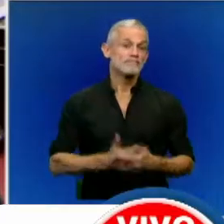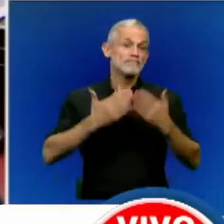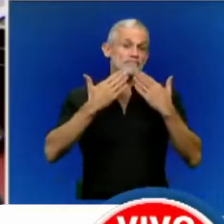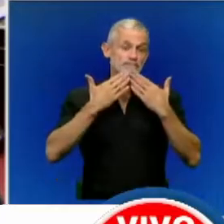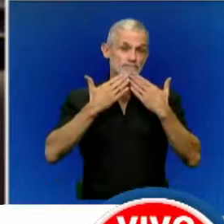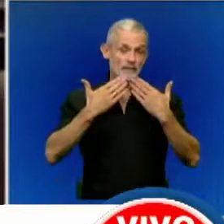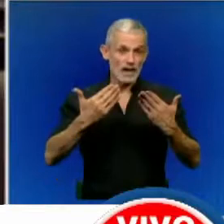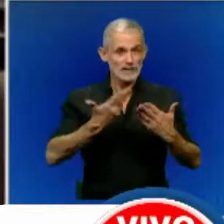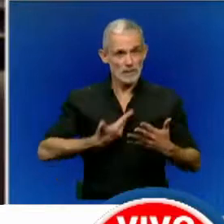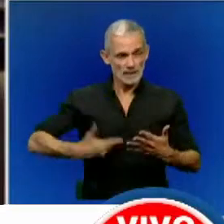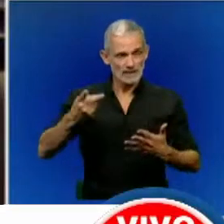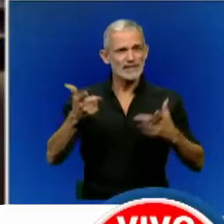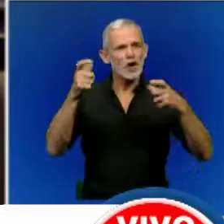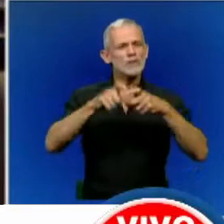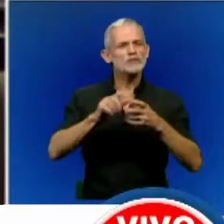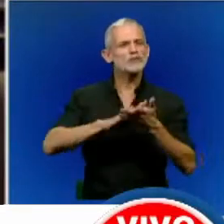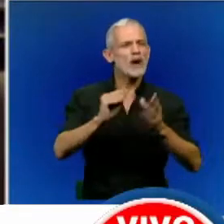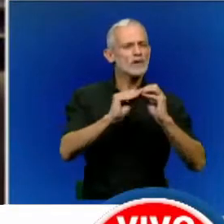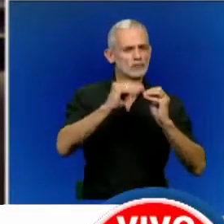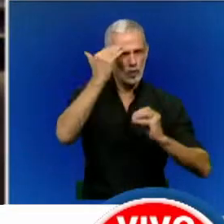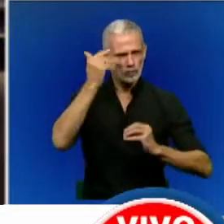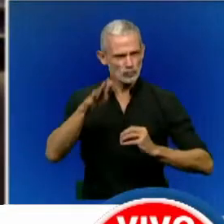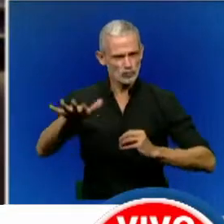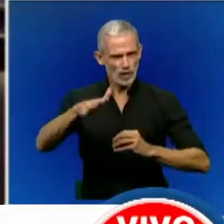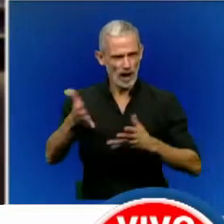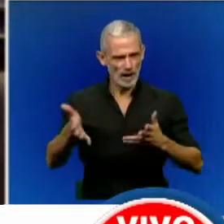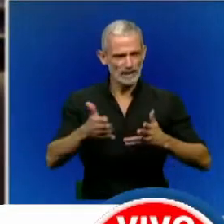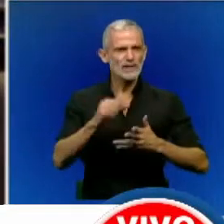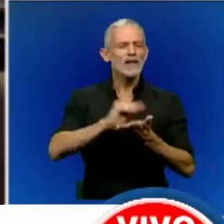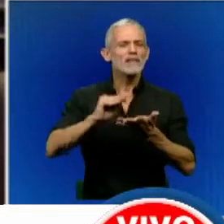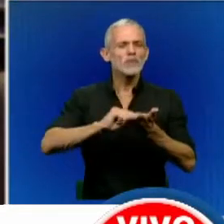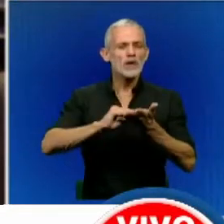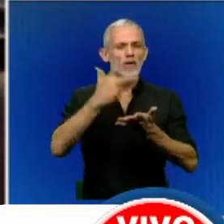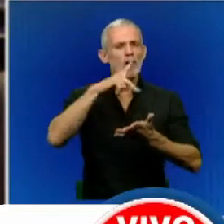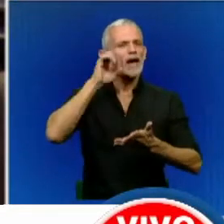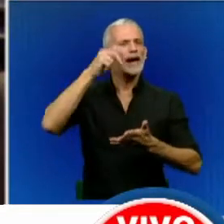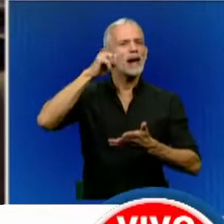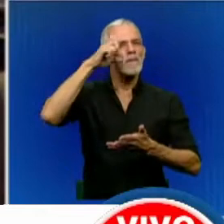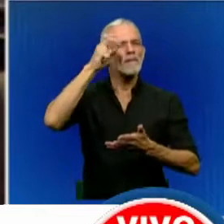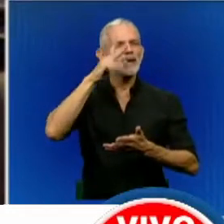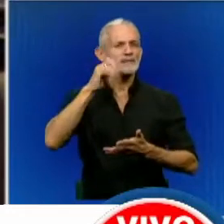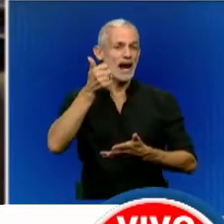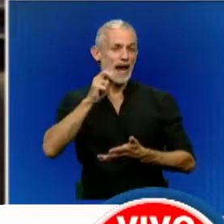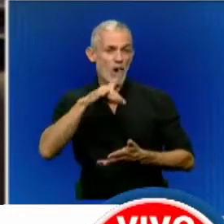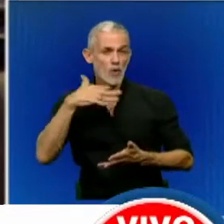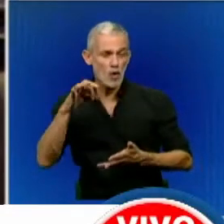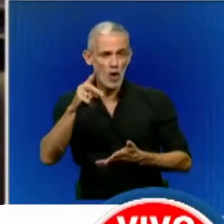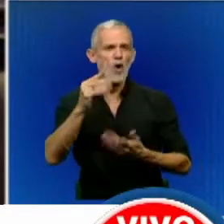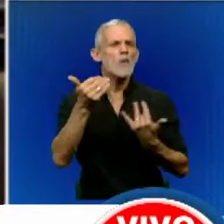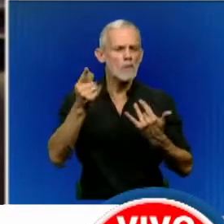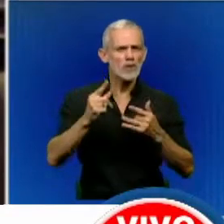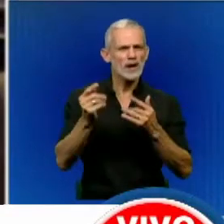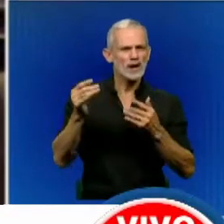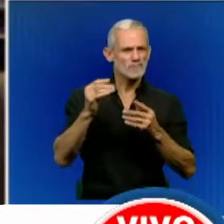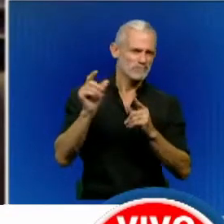Agradezco al presidente de la Comisión de Asuntos Constitucionales, el diputado Hernán Pérez Araujo, que nos permita compartir este